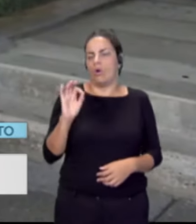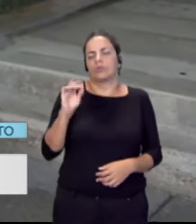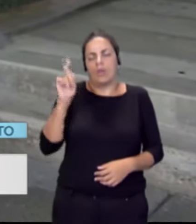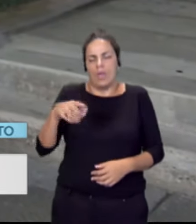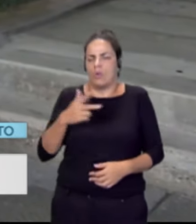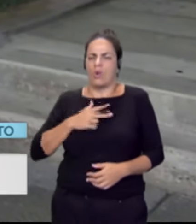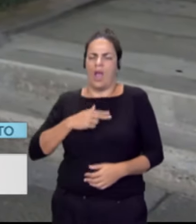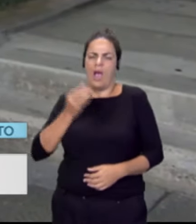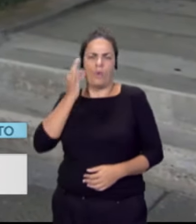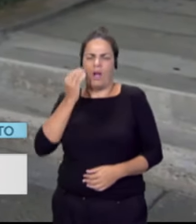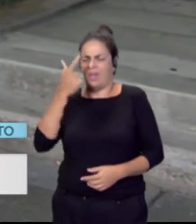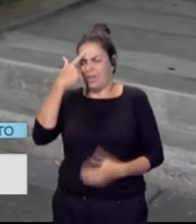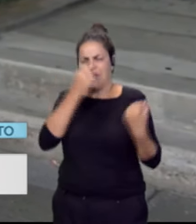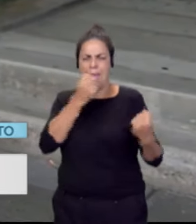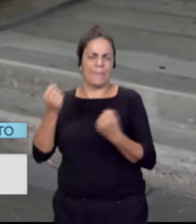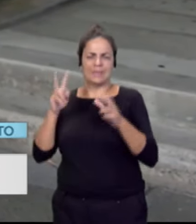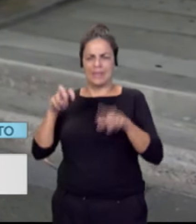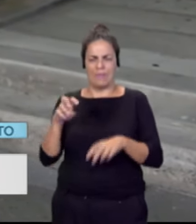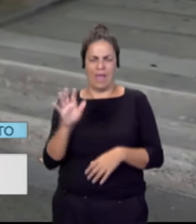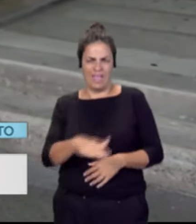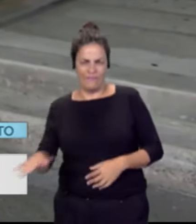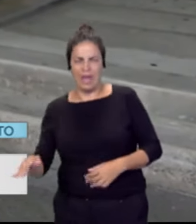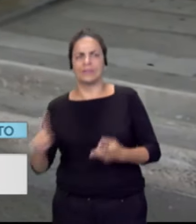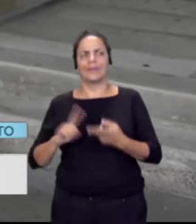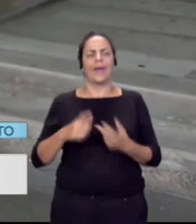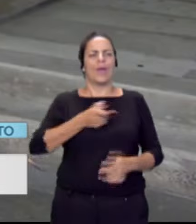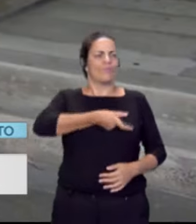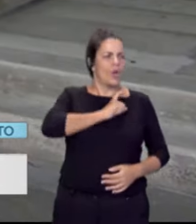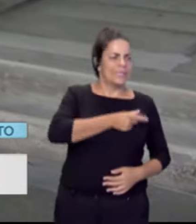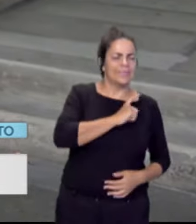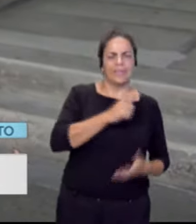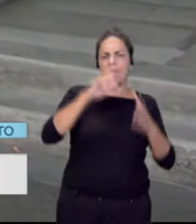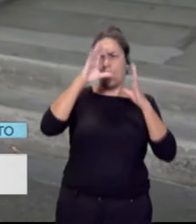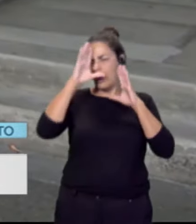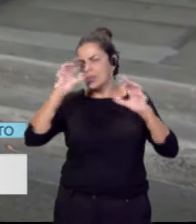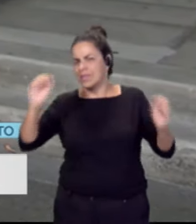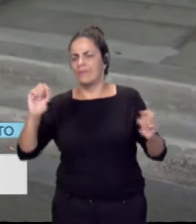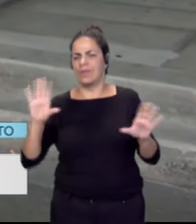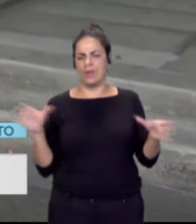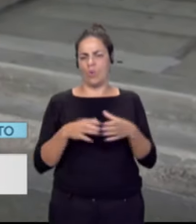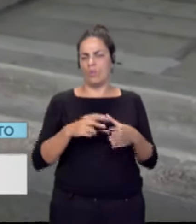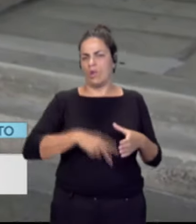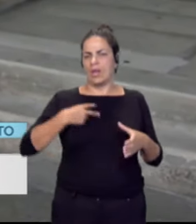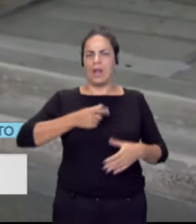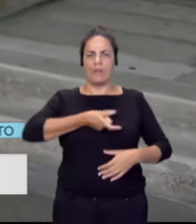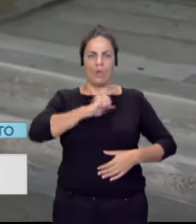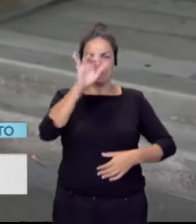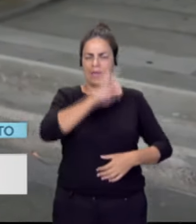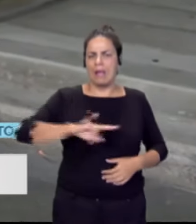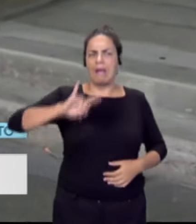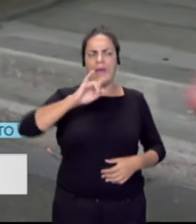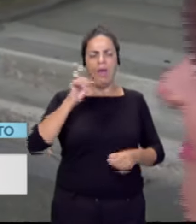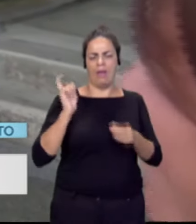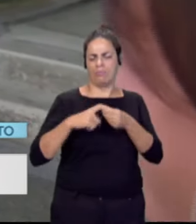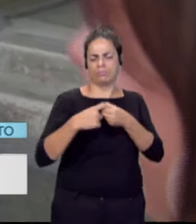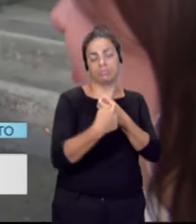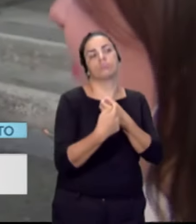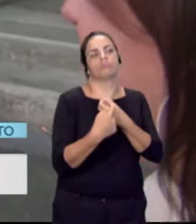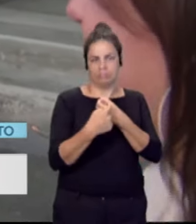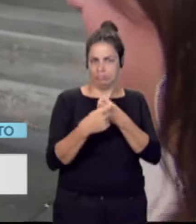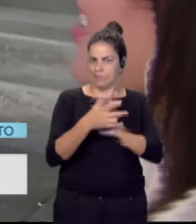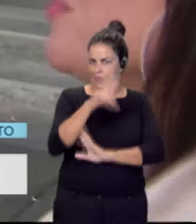especialistas en infancia, tenemos a policías, a Guardia Civil, Cuerpo General de la Policía Canaria. La verdad que no nos podemos quejar de la calidad